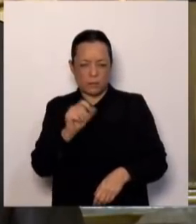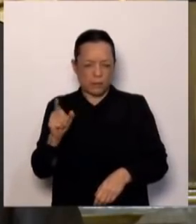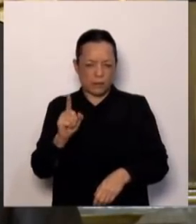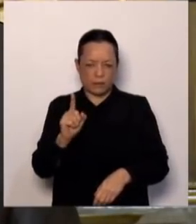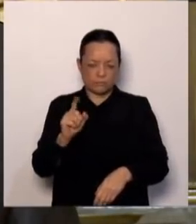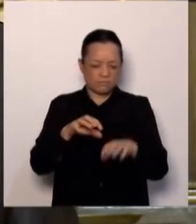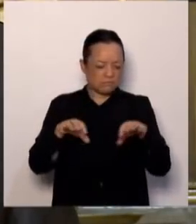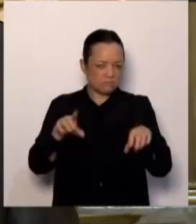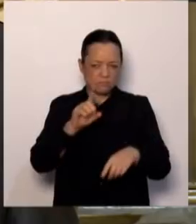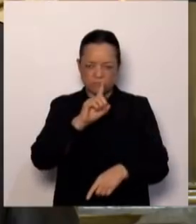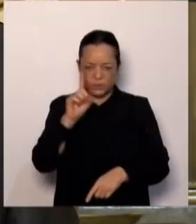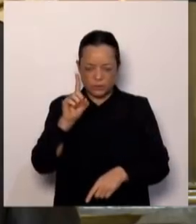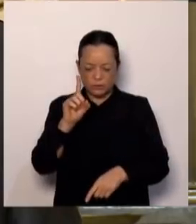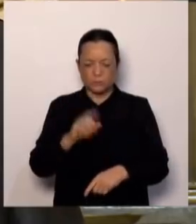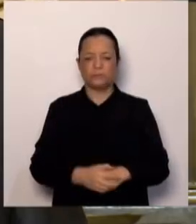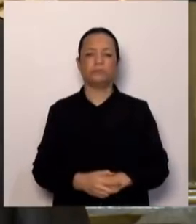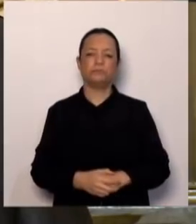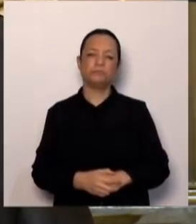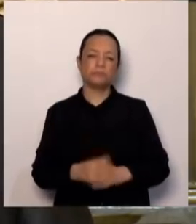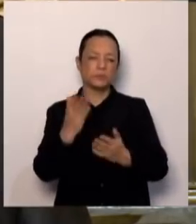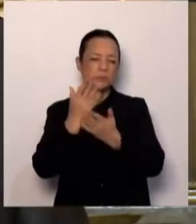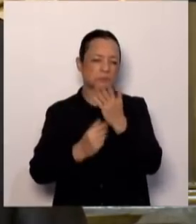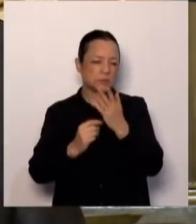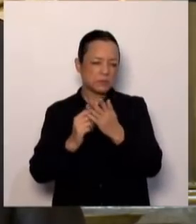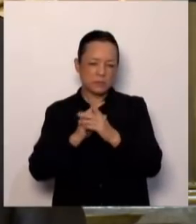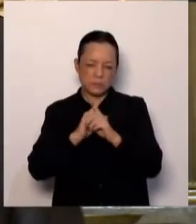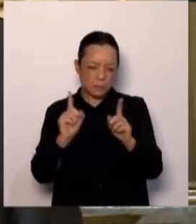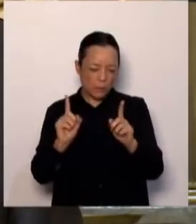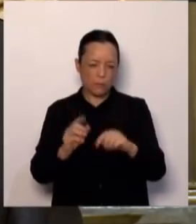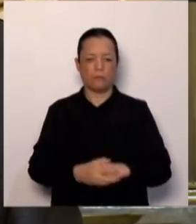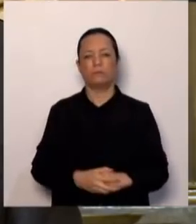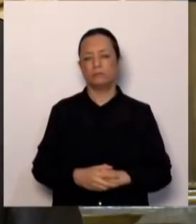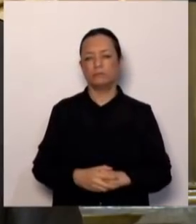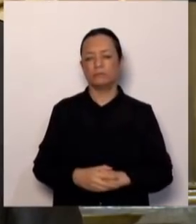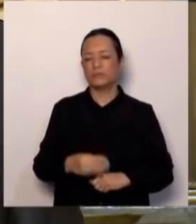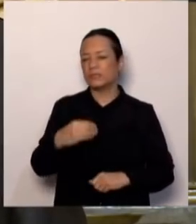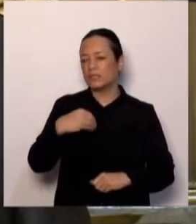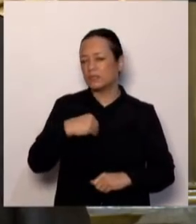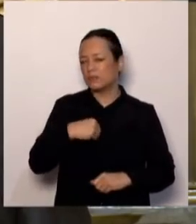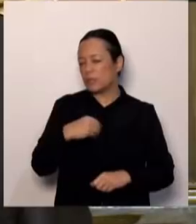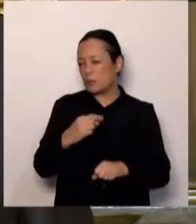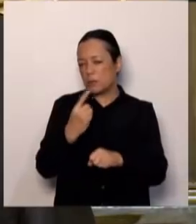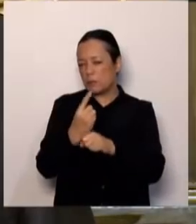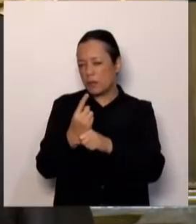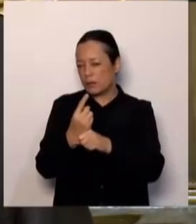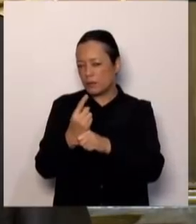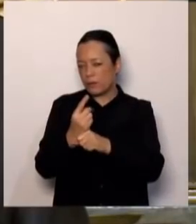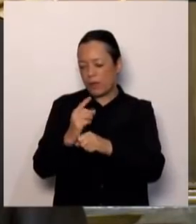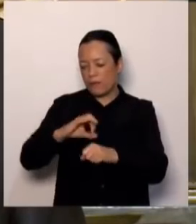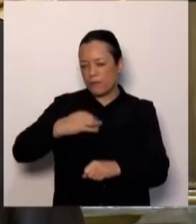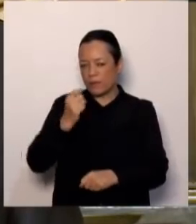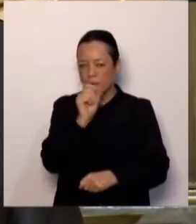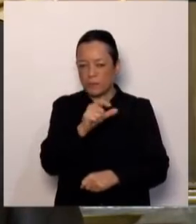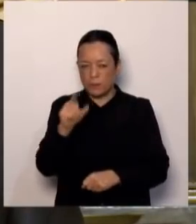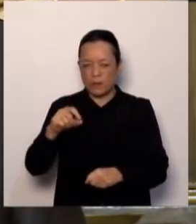de ciudadanos, pero tampoco debemos confundirlas, aunque los principios de la fe siempre deben iluminar en